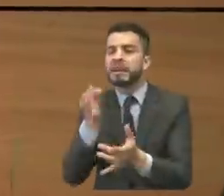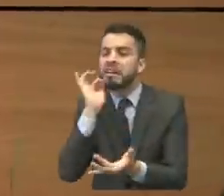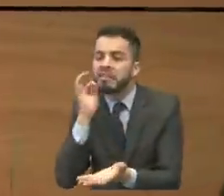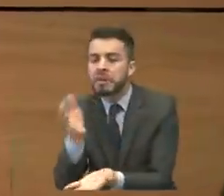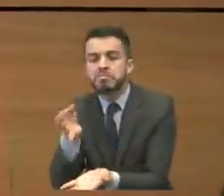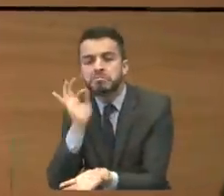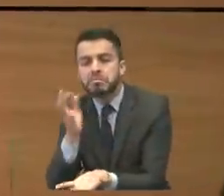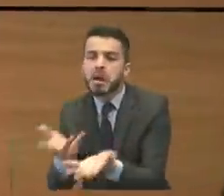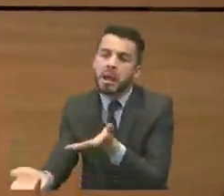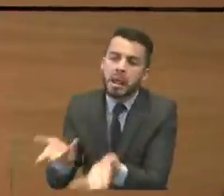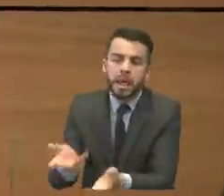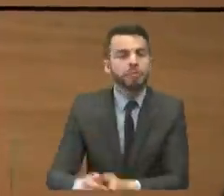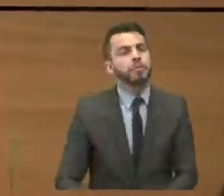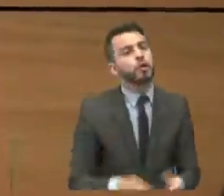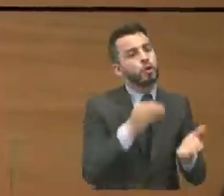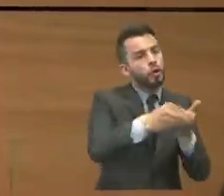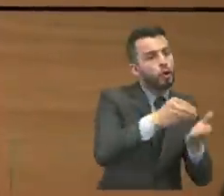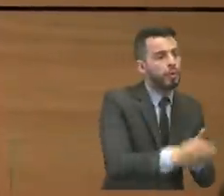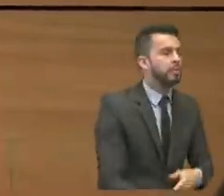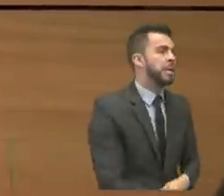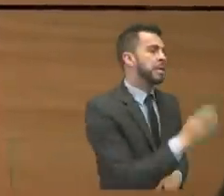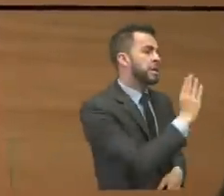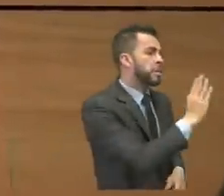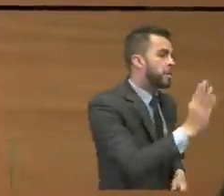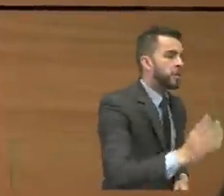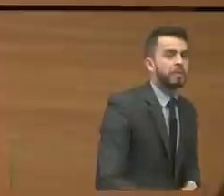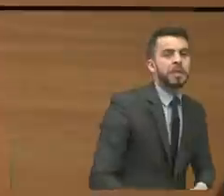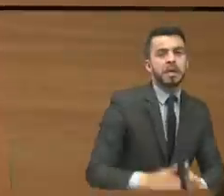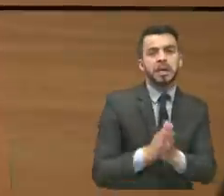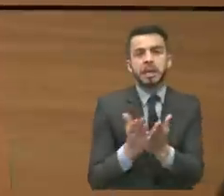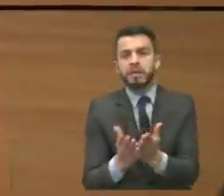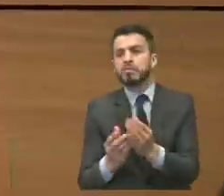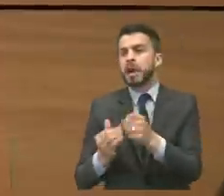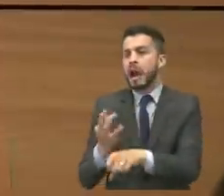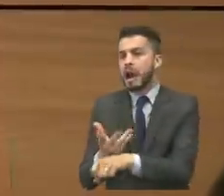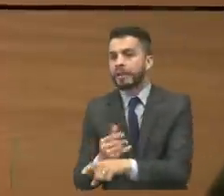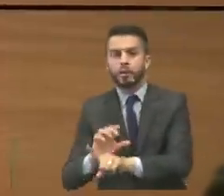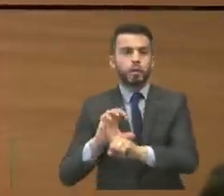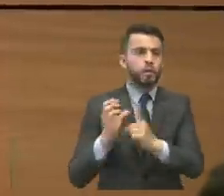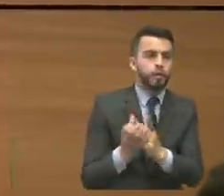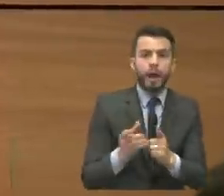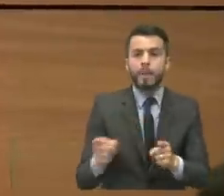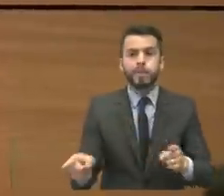leer, para comprar, para disfrutar de un espectáculo cultural.